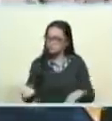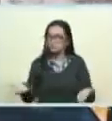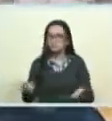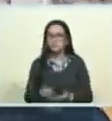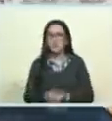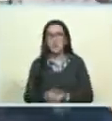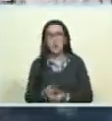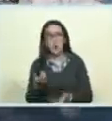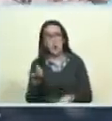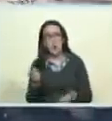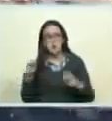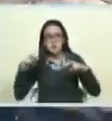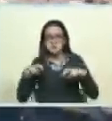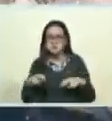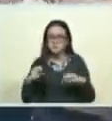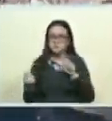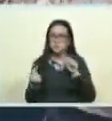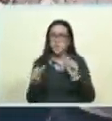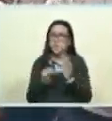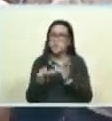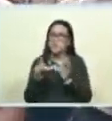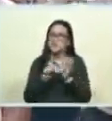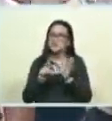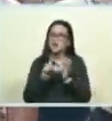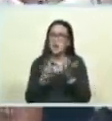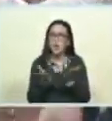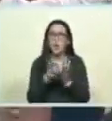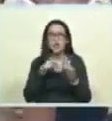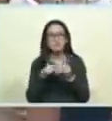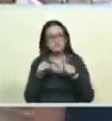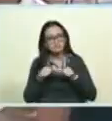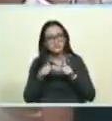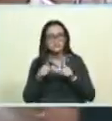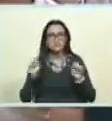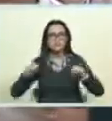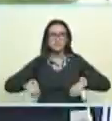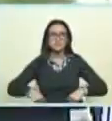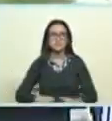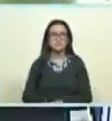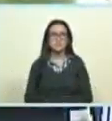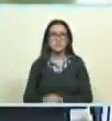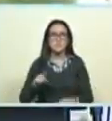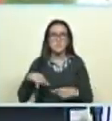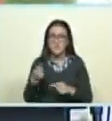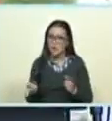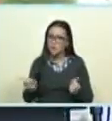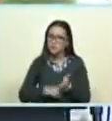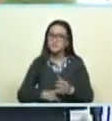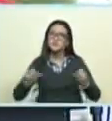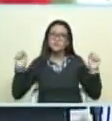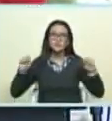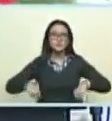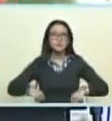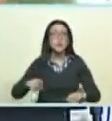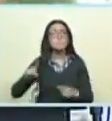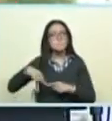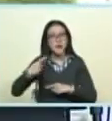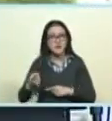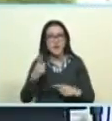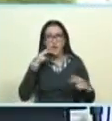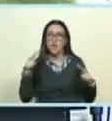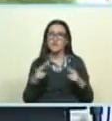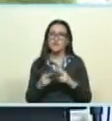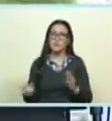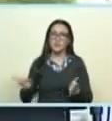O nos reunimos en un liceo, permanentemente. ¿Mañana otra vez? Mañana nos